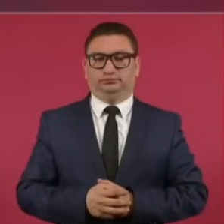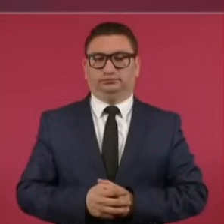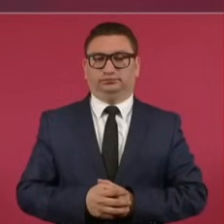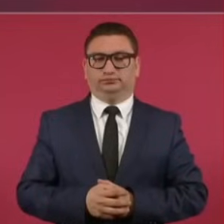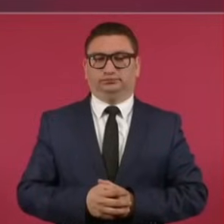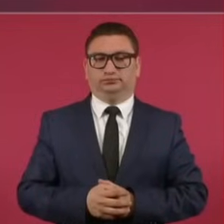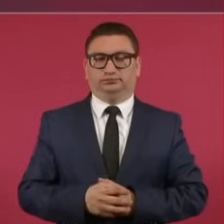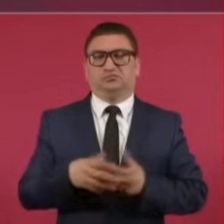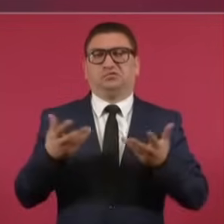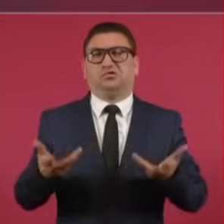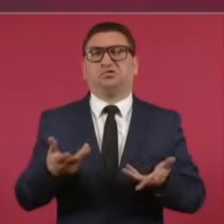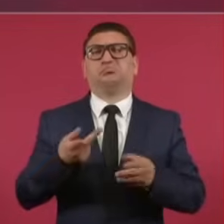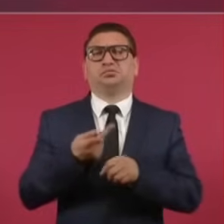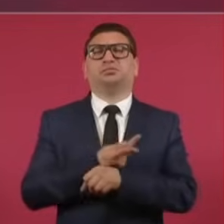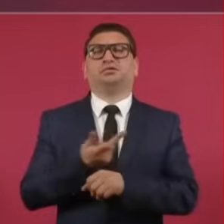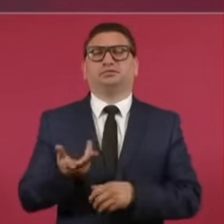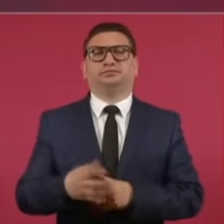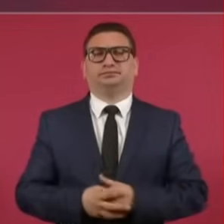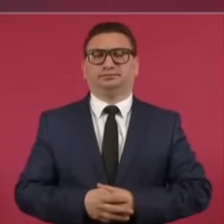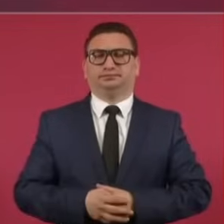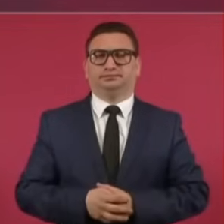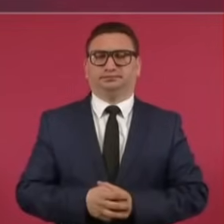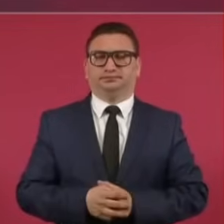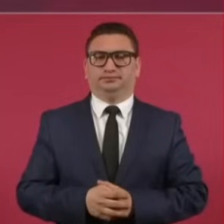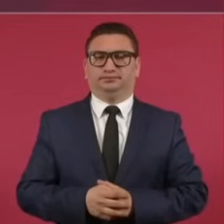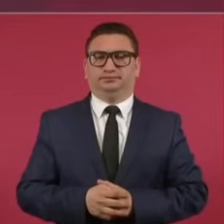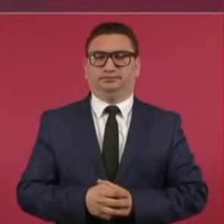¿Y qué ha pasado?